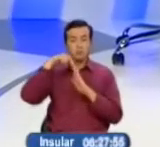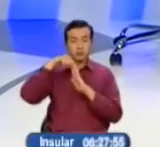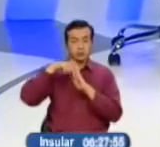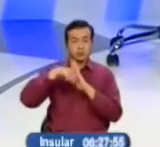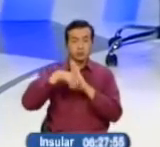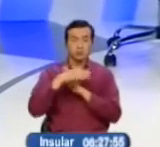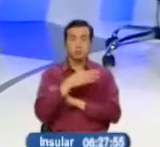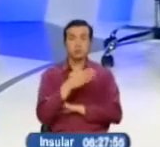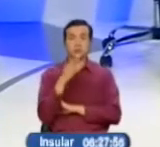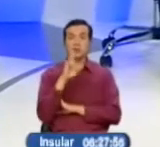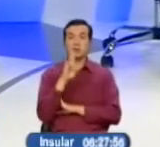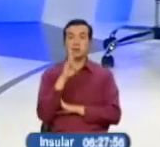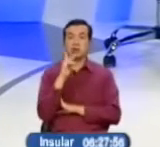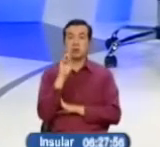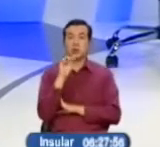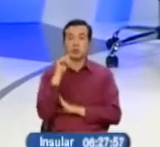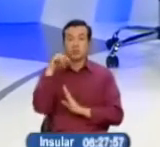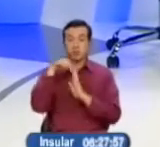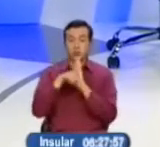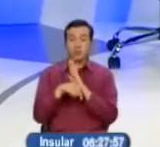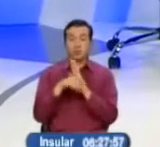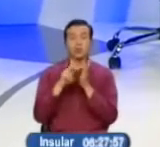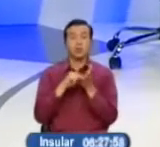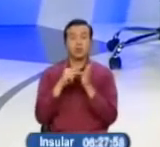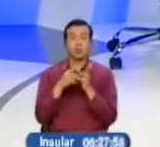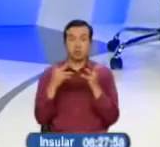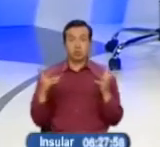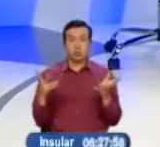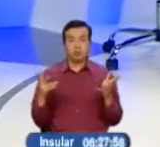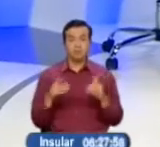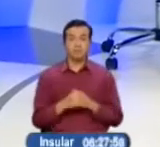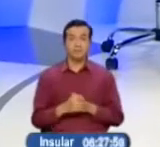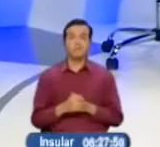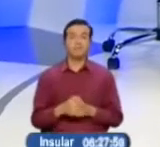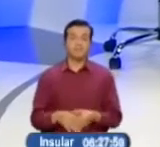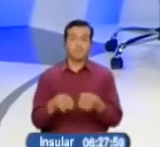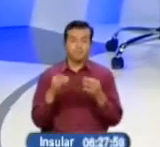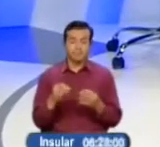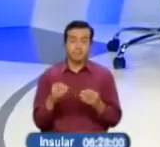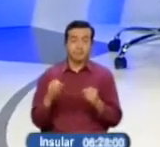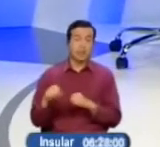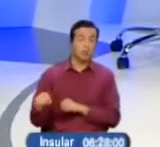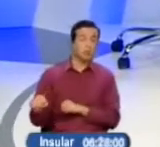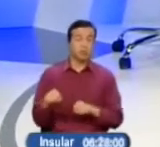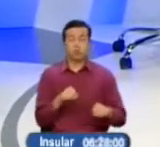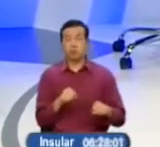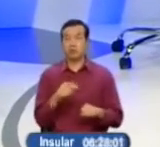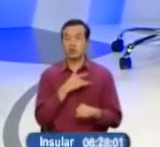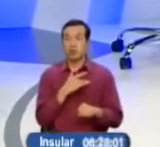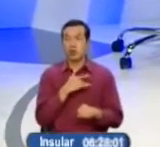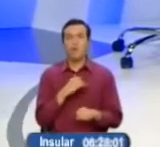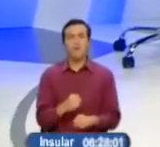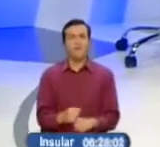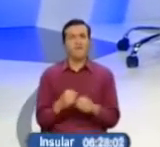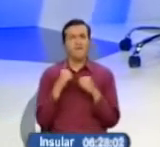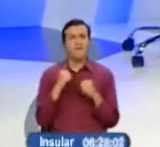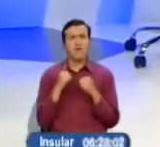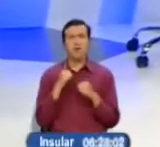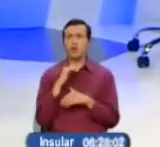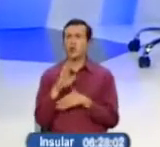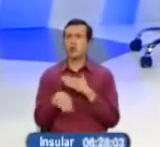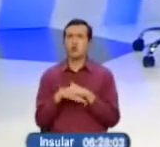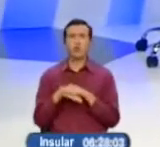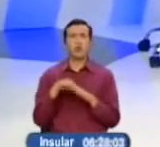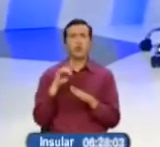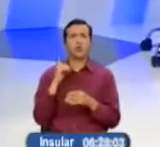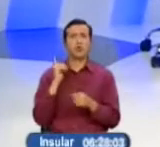fue de 7 kilómetros. Entonces, con esas características hizo que el evento sea sentido casi por toda la